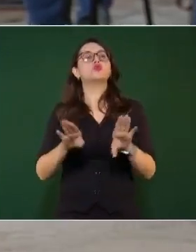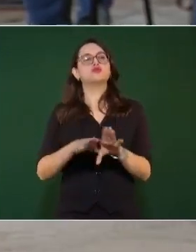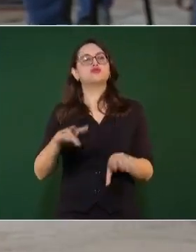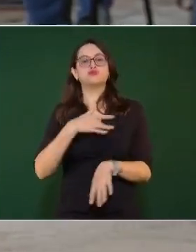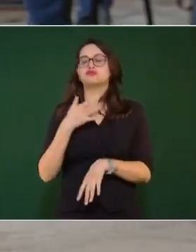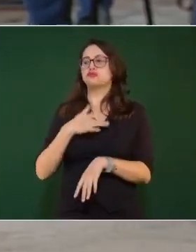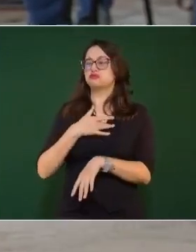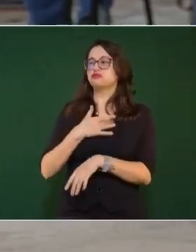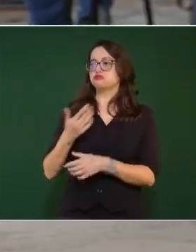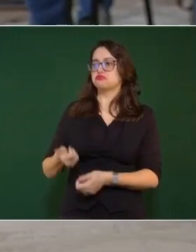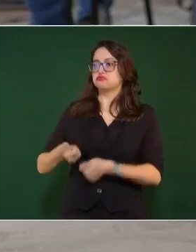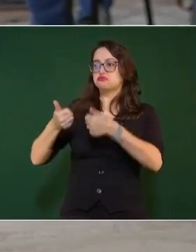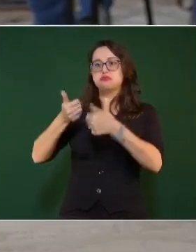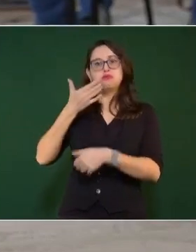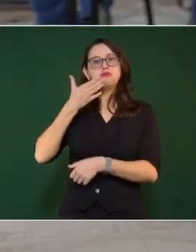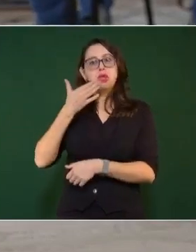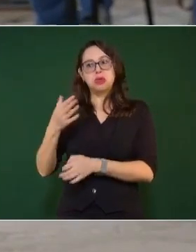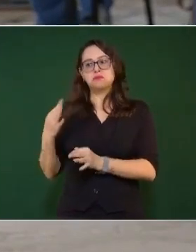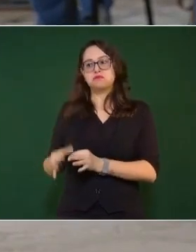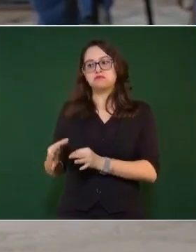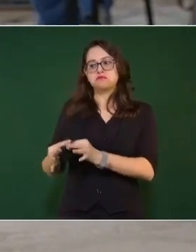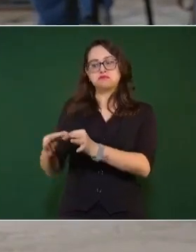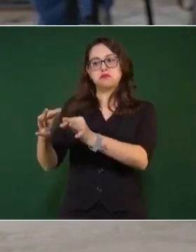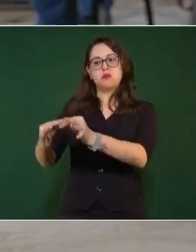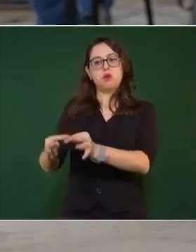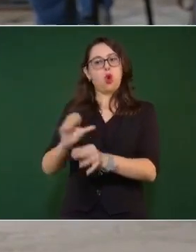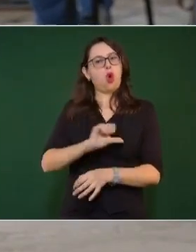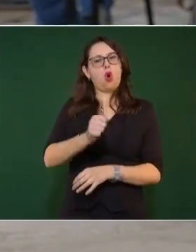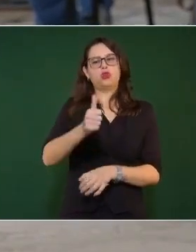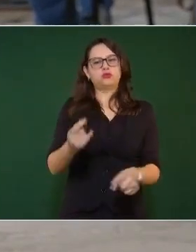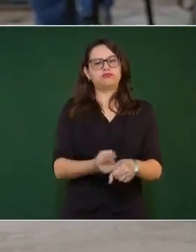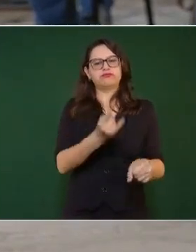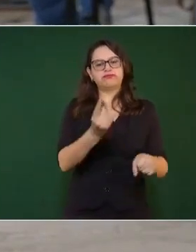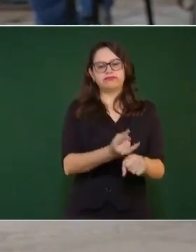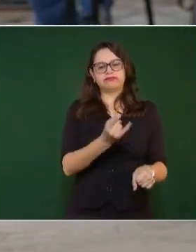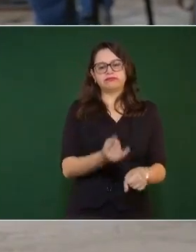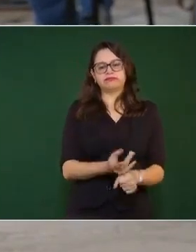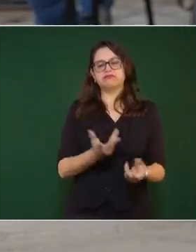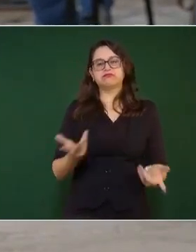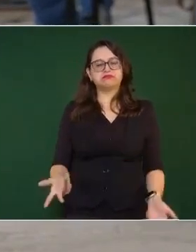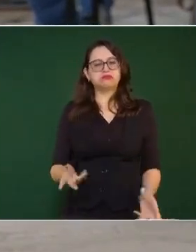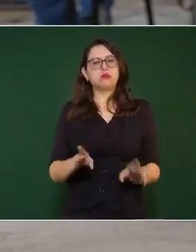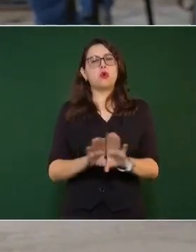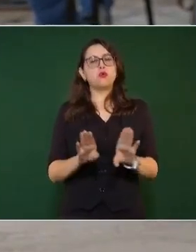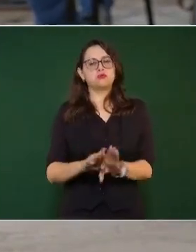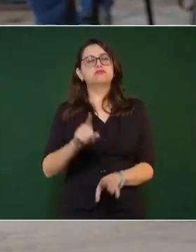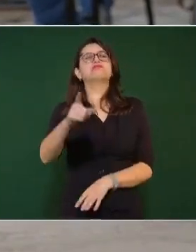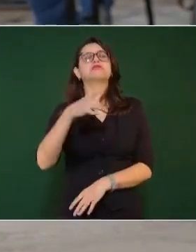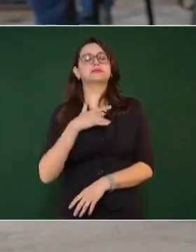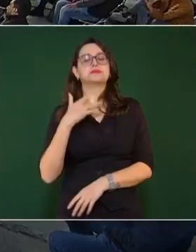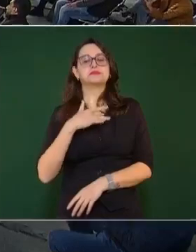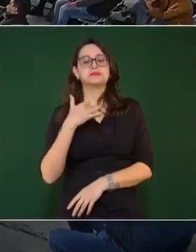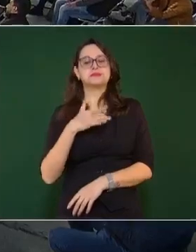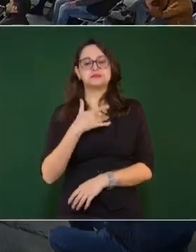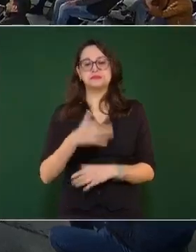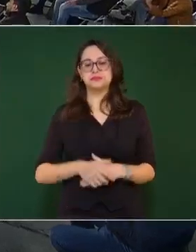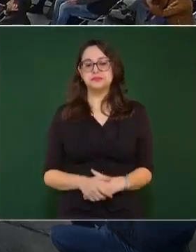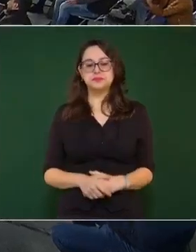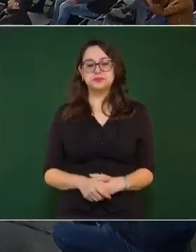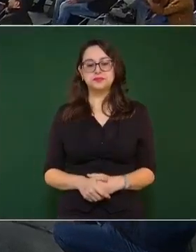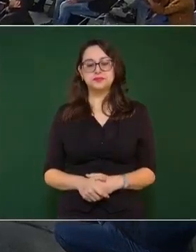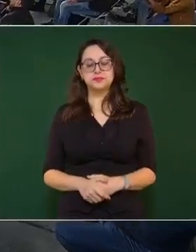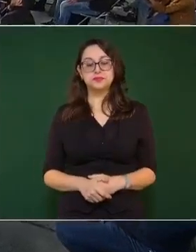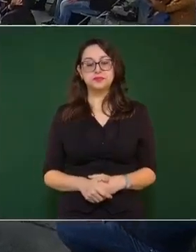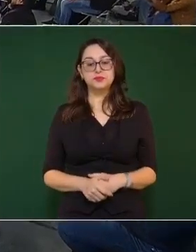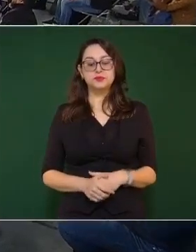qué áreas se puede decir que no se pudieron cumplir con estos objetivos? Eso sería una parte de esta pregunta. En todos